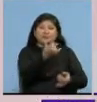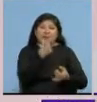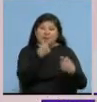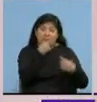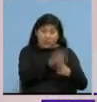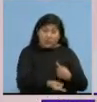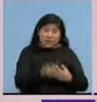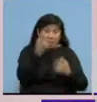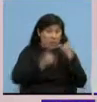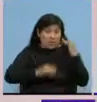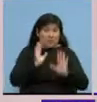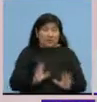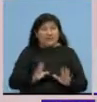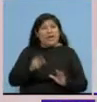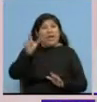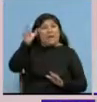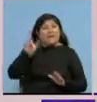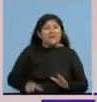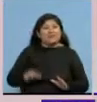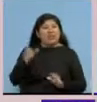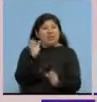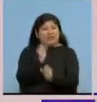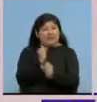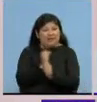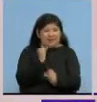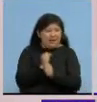que hace muchos años viene trabajando con ustedes.